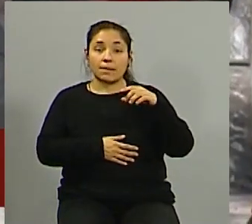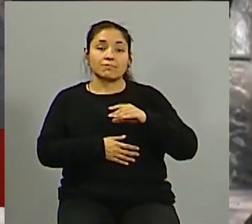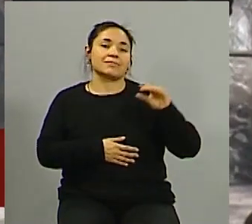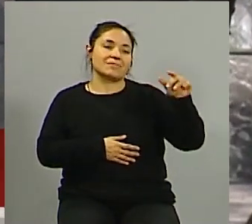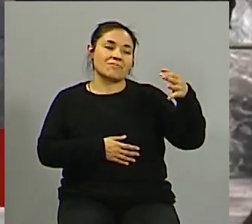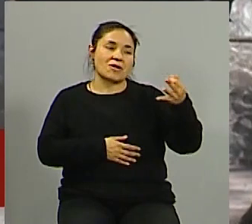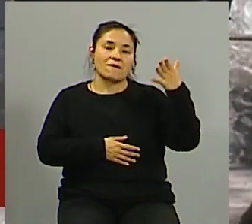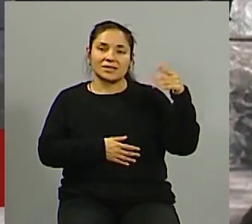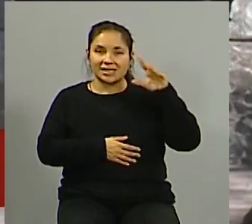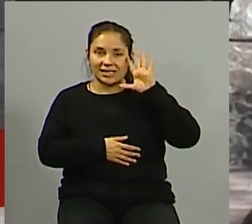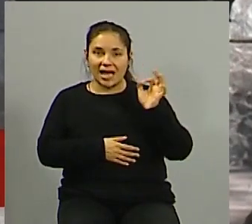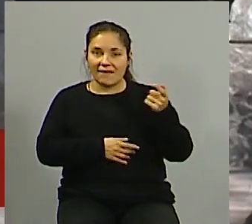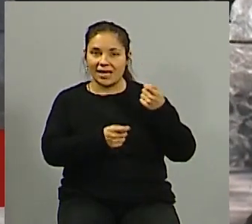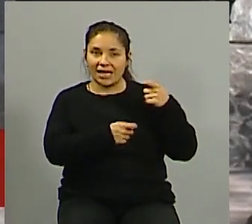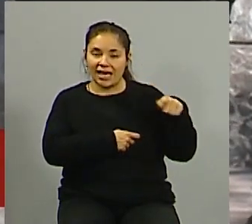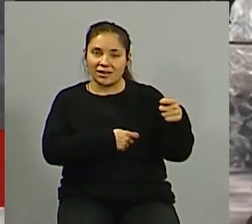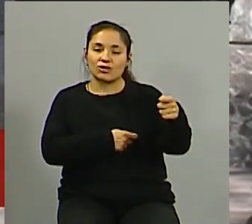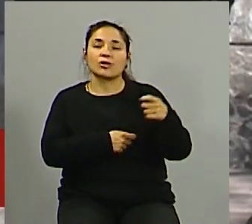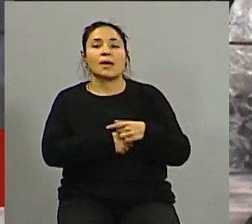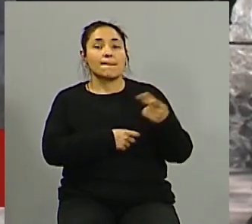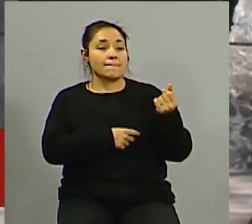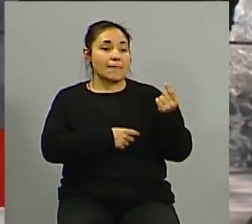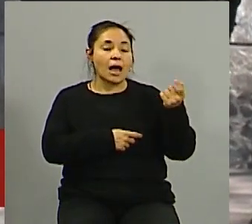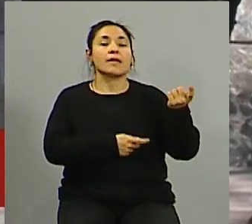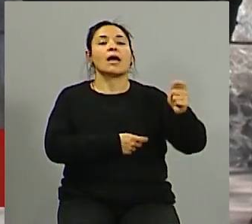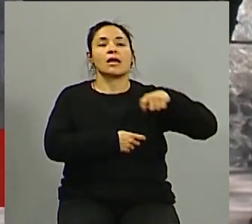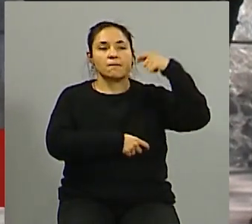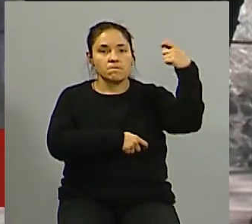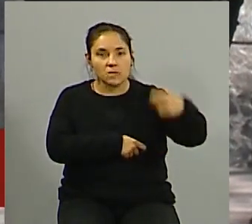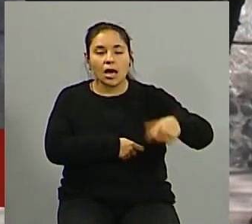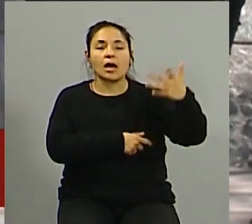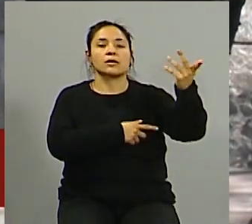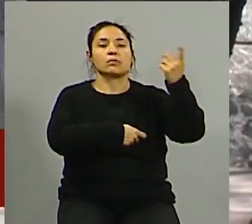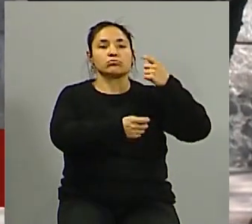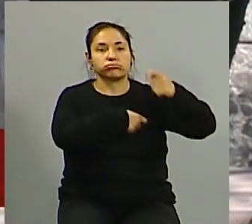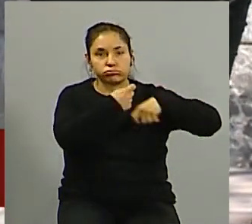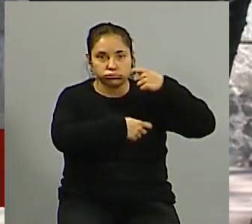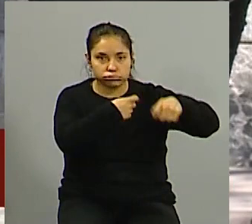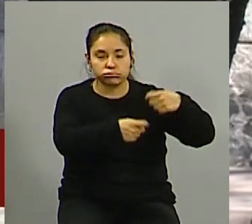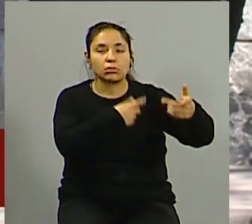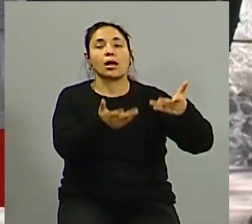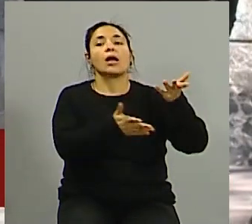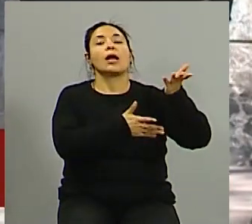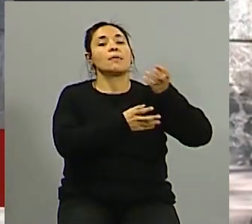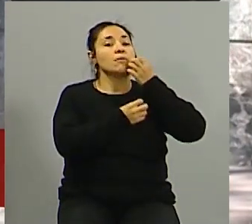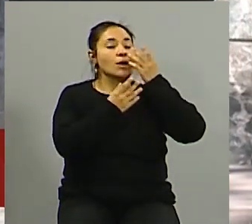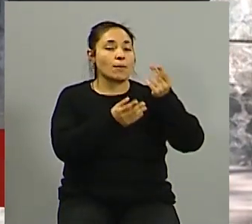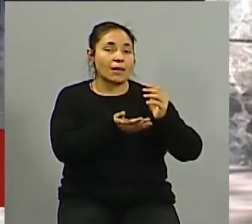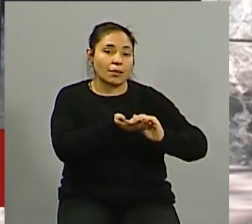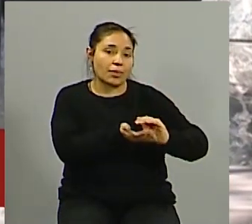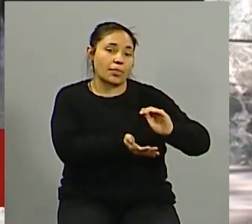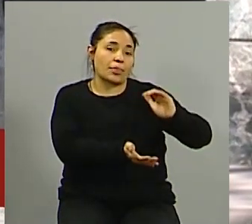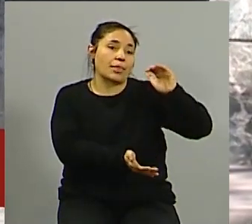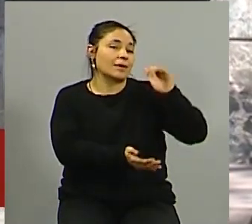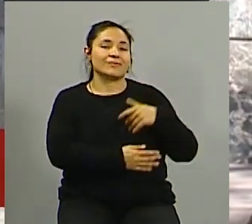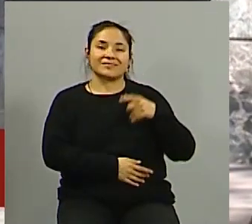expertos en principio en las finanzas, invierten ese dinero y demás, y eso en teoría va mejorando su cuantía, algo que no sucedió, digamos, y la